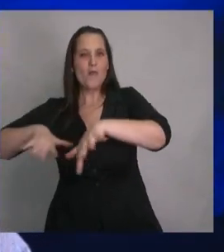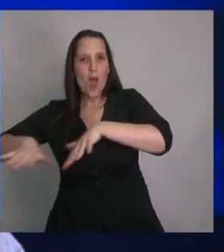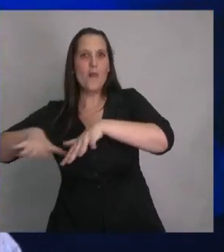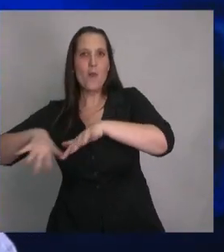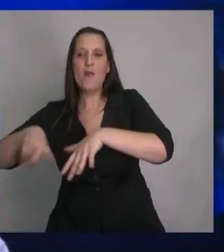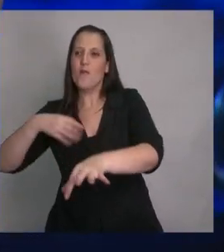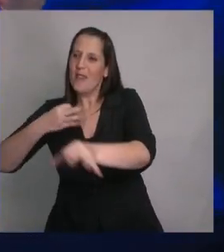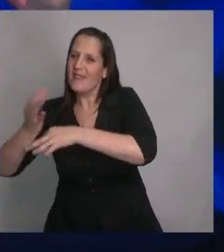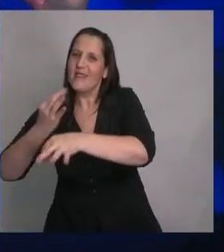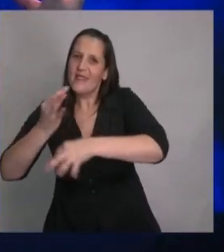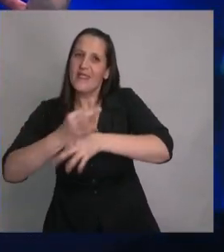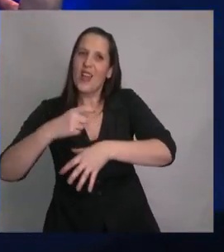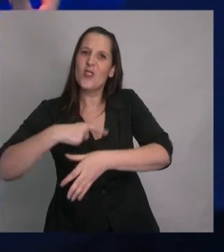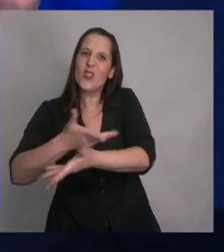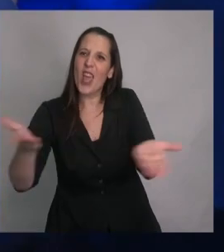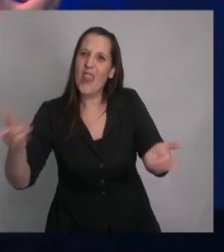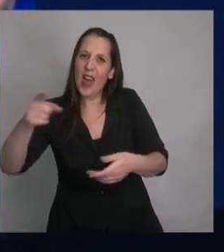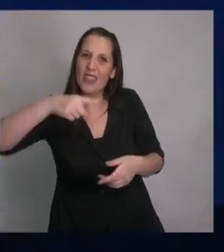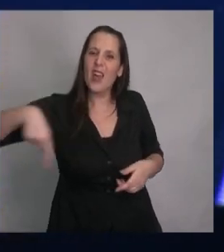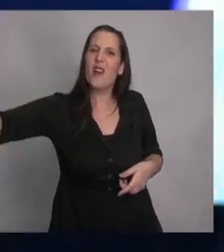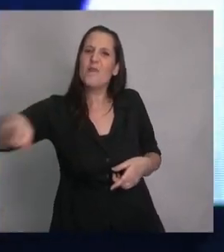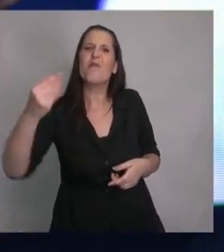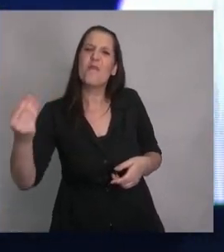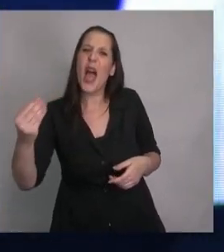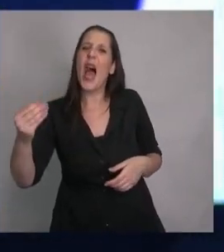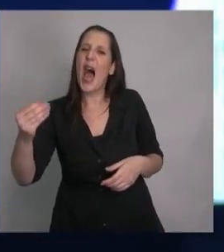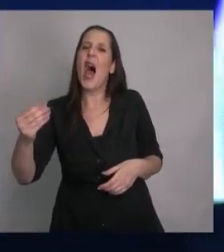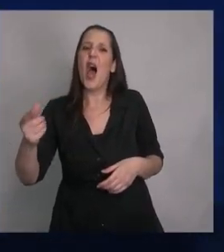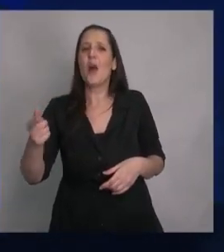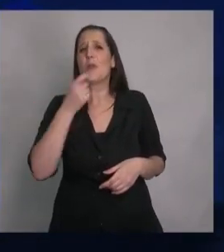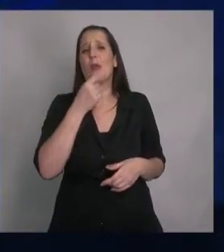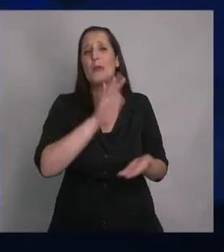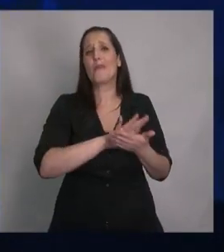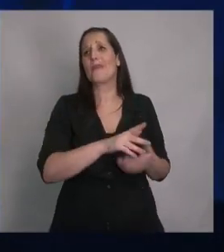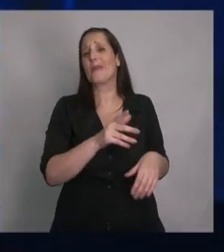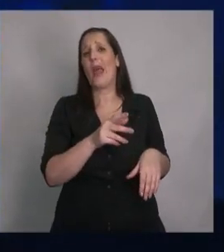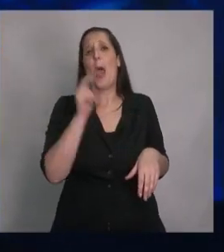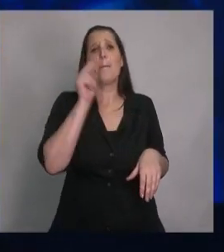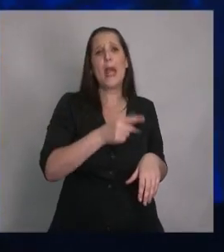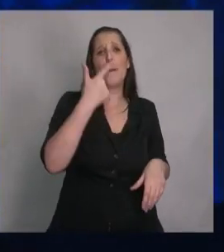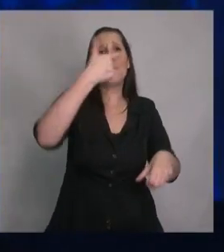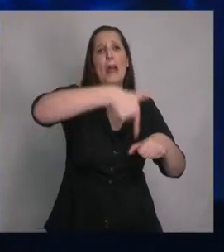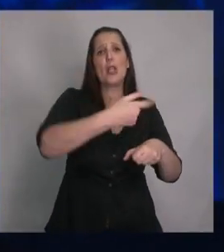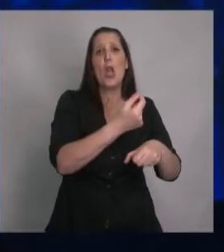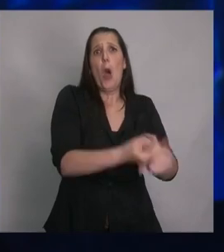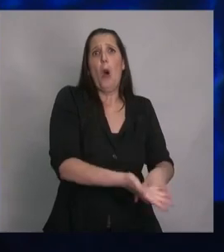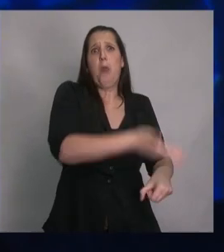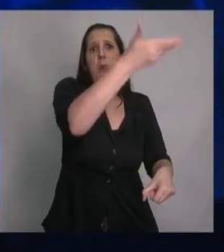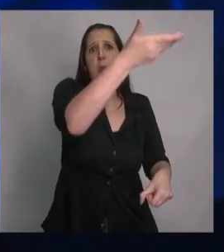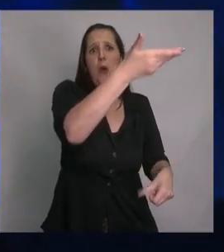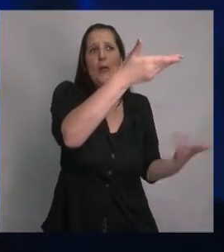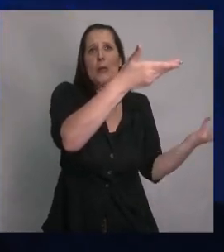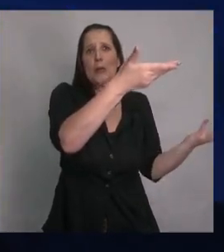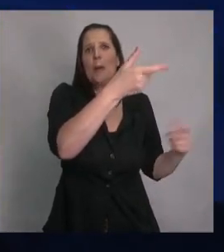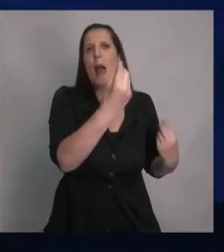No apostarle no a cómo sube el precio del petróleo para ver si se lo